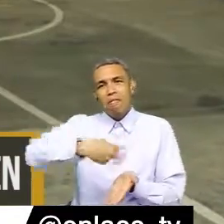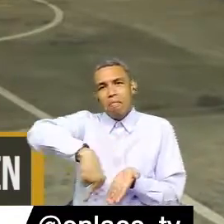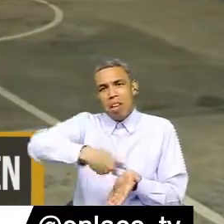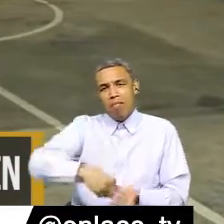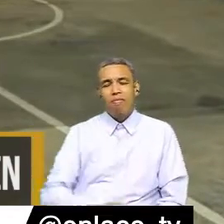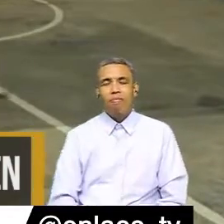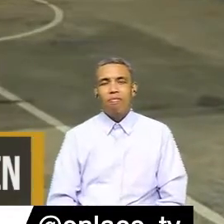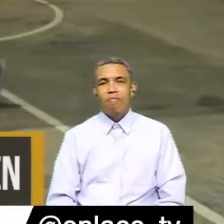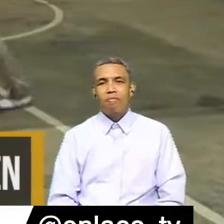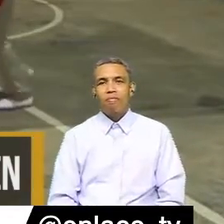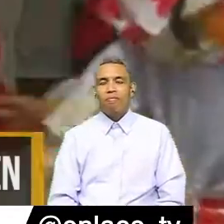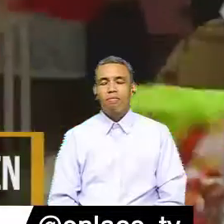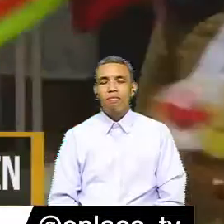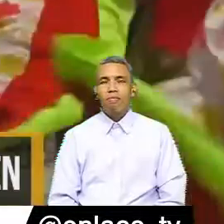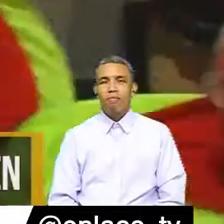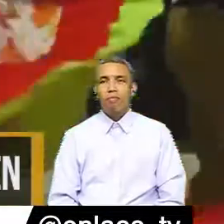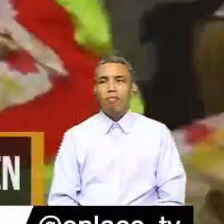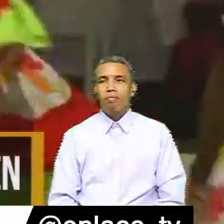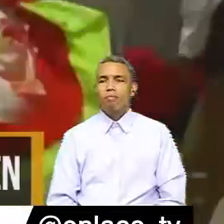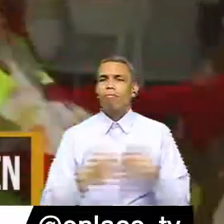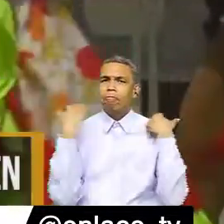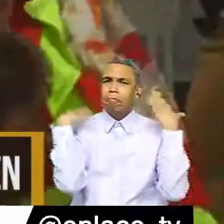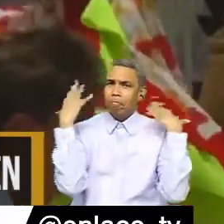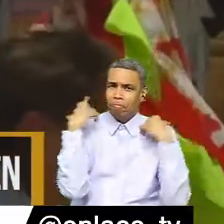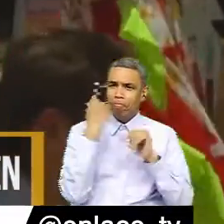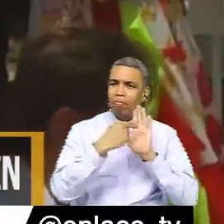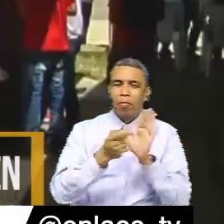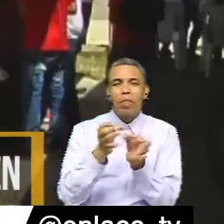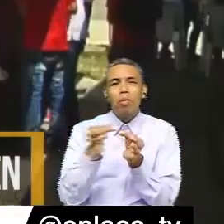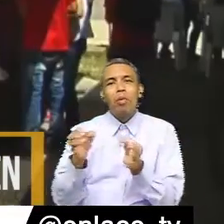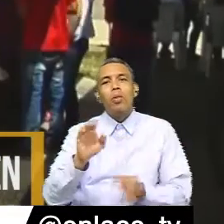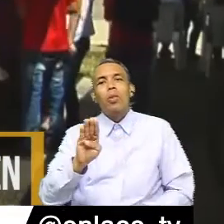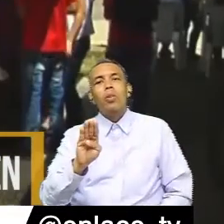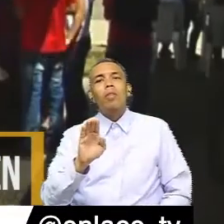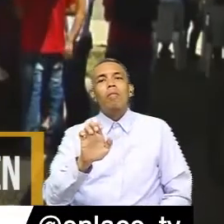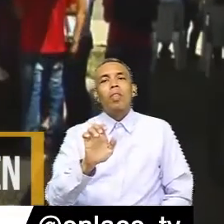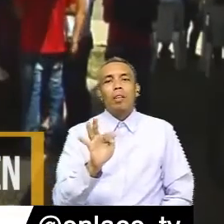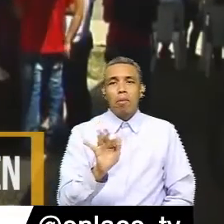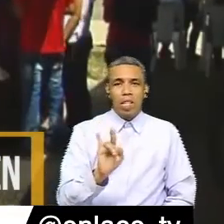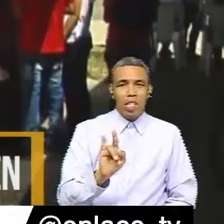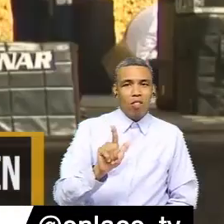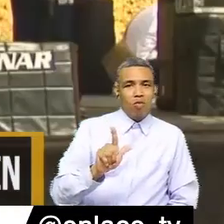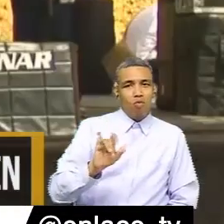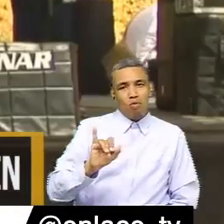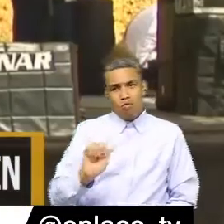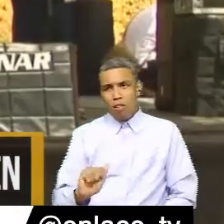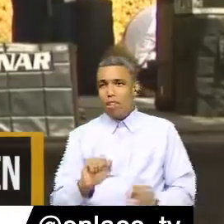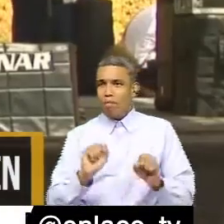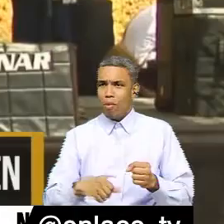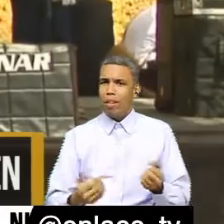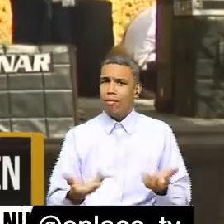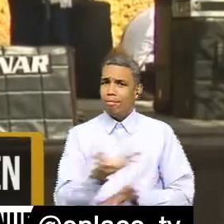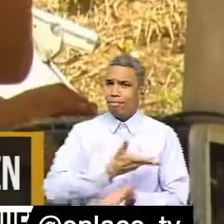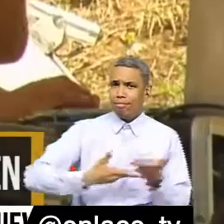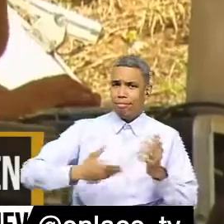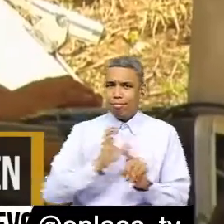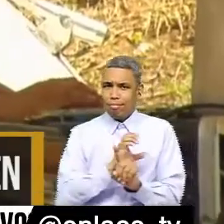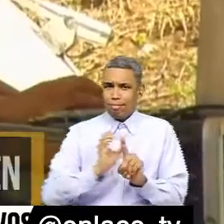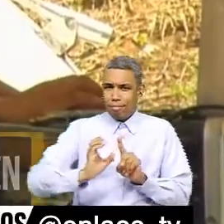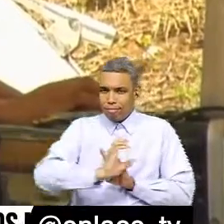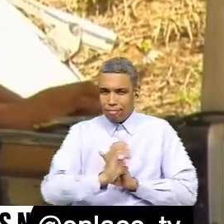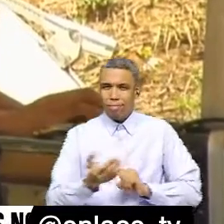de esta manera la vitrina campesina de betulia promovida por el grupo motor sirvió como espacio de momento cultural